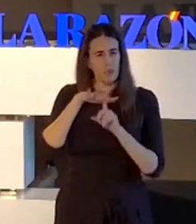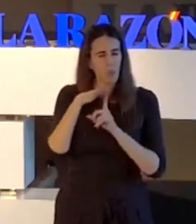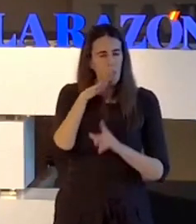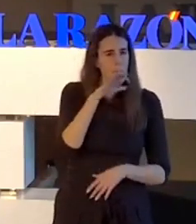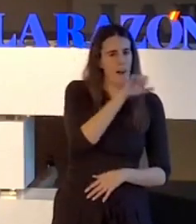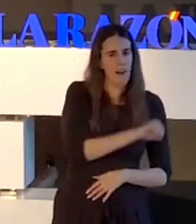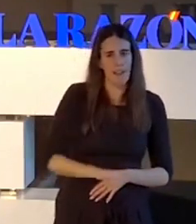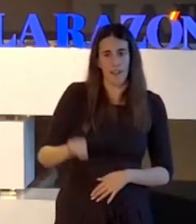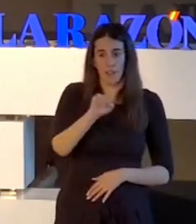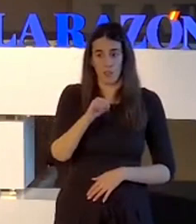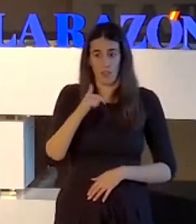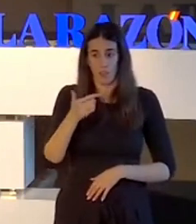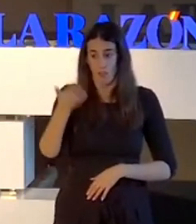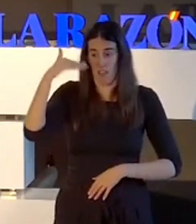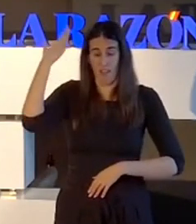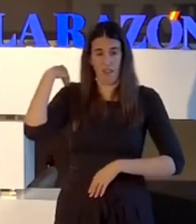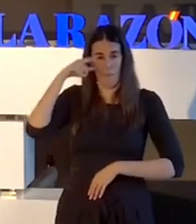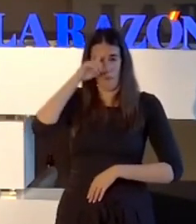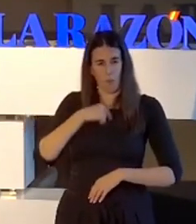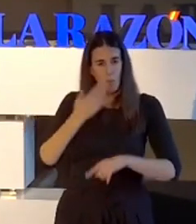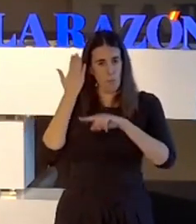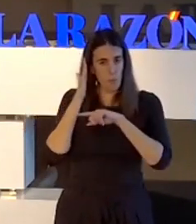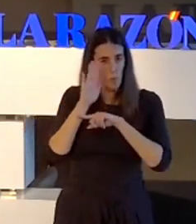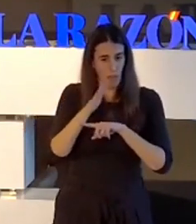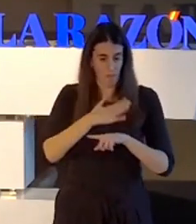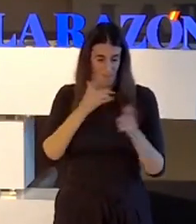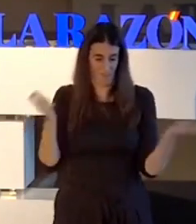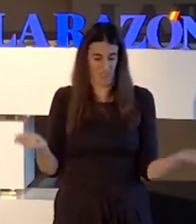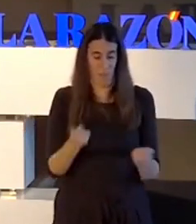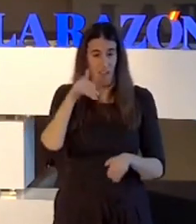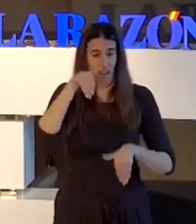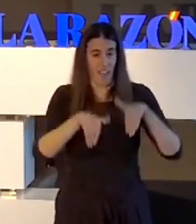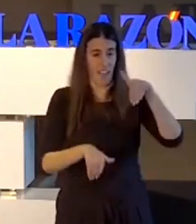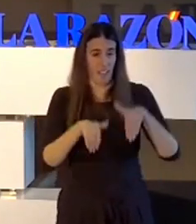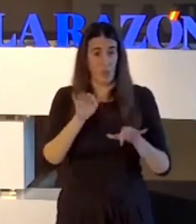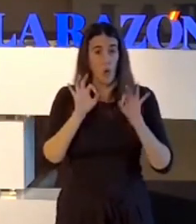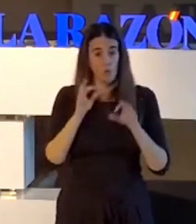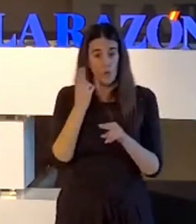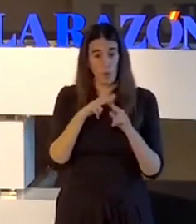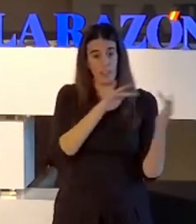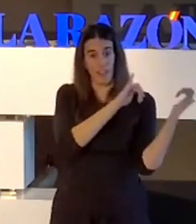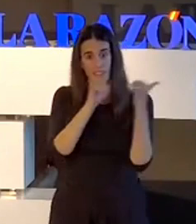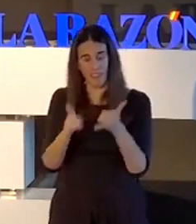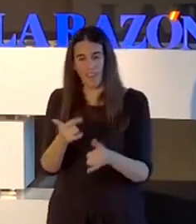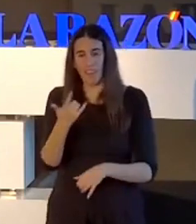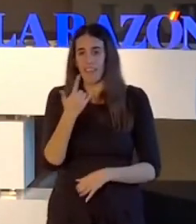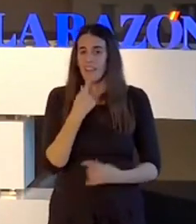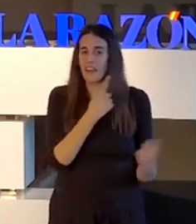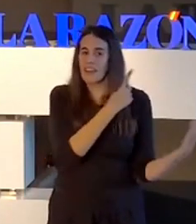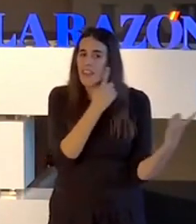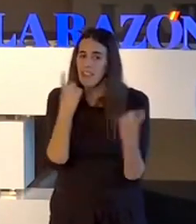y que cuando yo lo proponía durante la campaña y cuando ingresé en política Era que tenía que haber